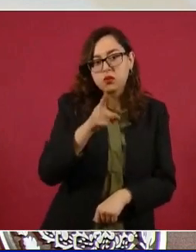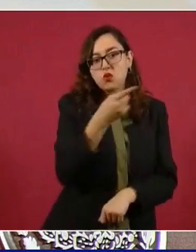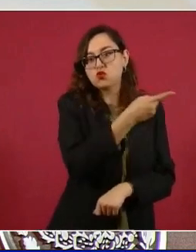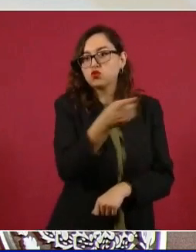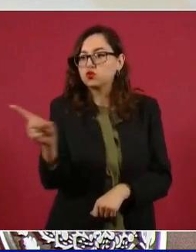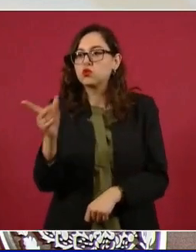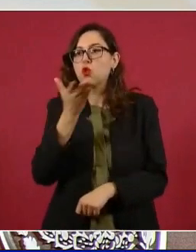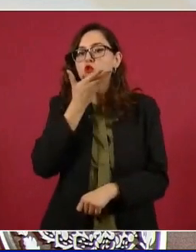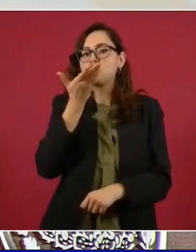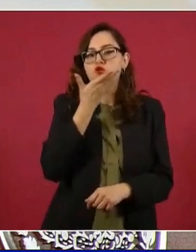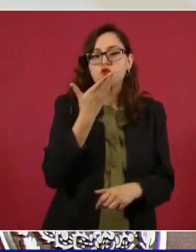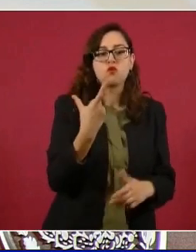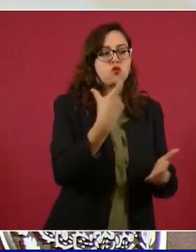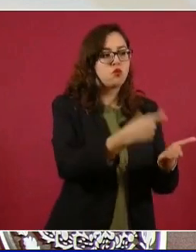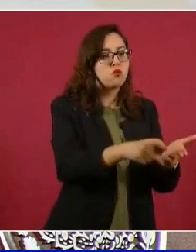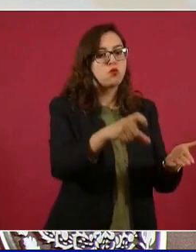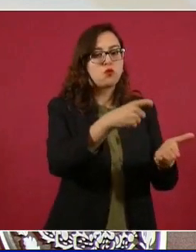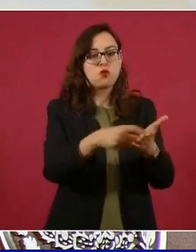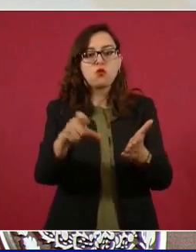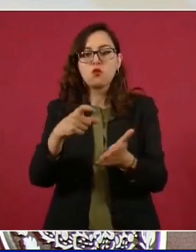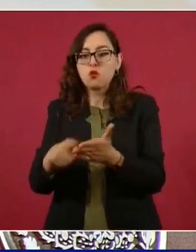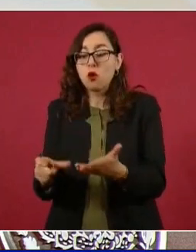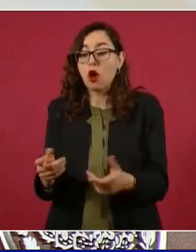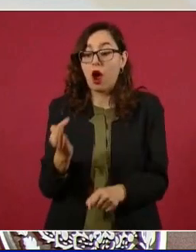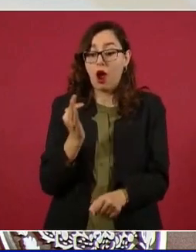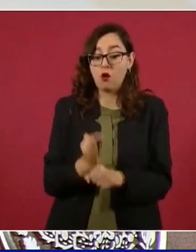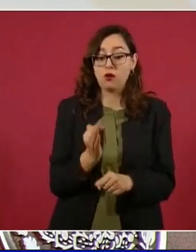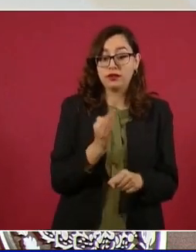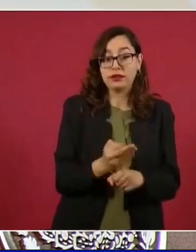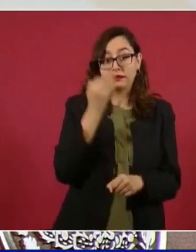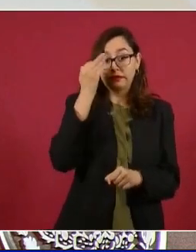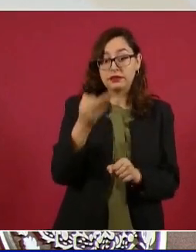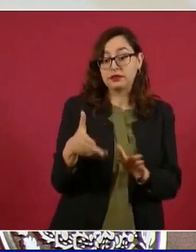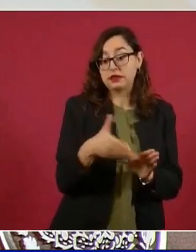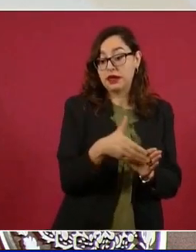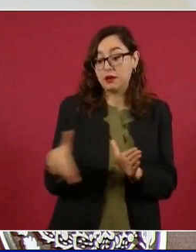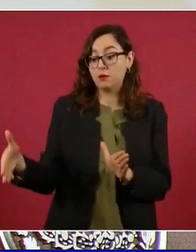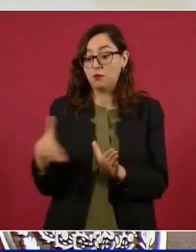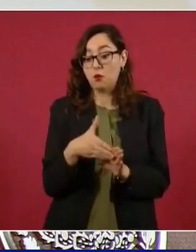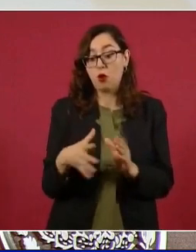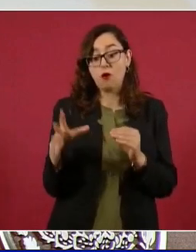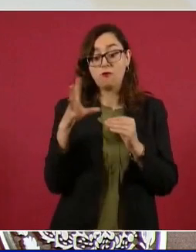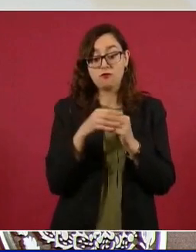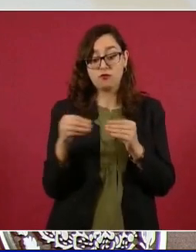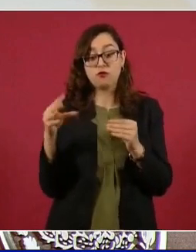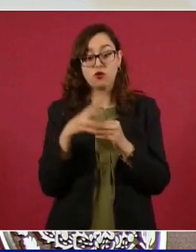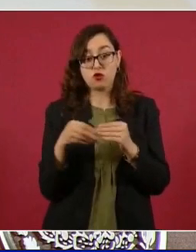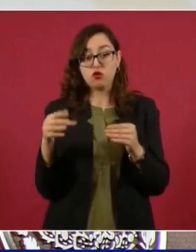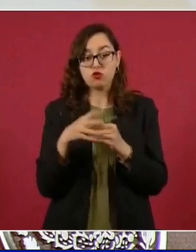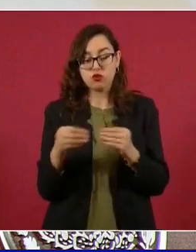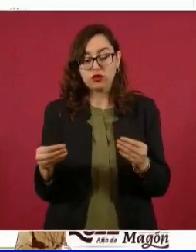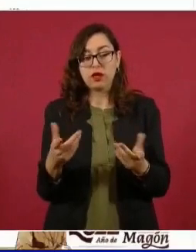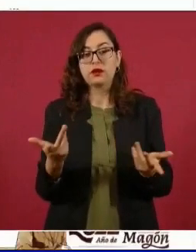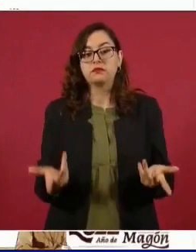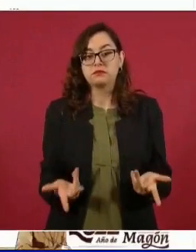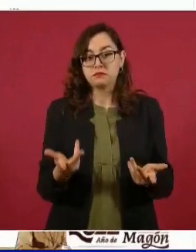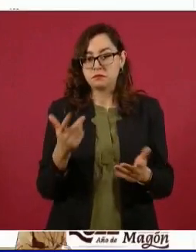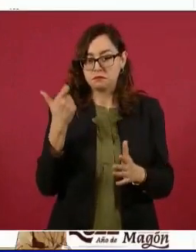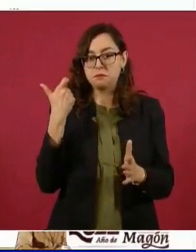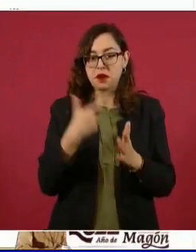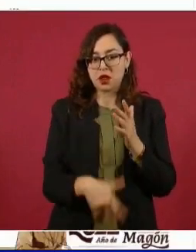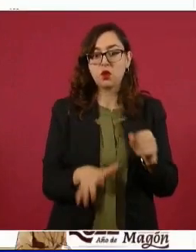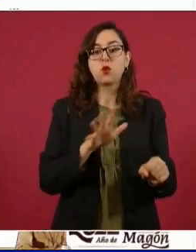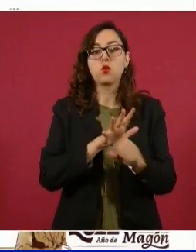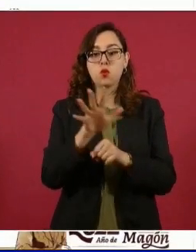despensa, tomen en cuenta que la fruta que ahora se está considerando, que es la fruta de temporada con el precio más